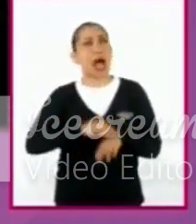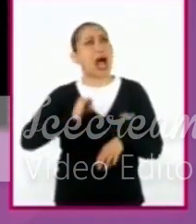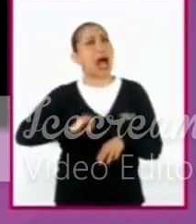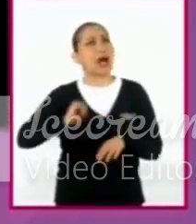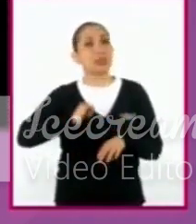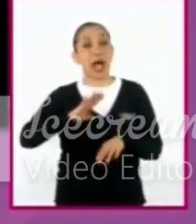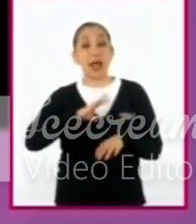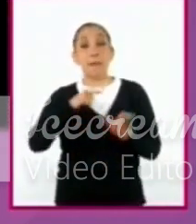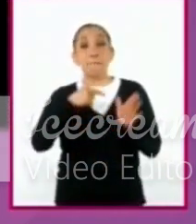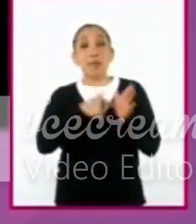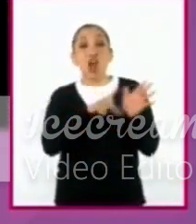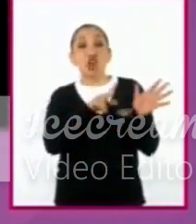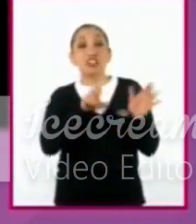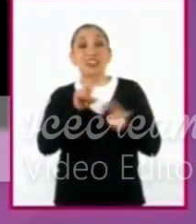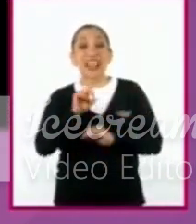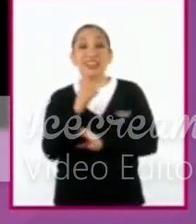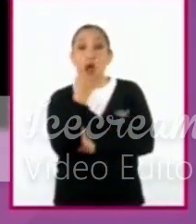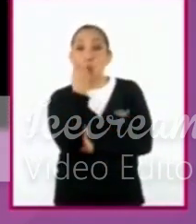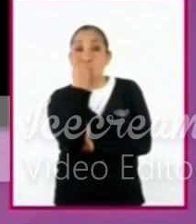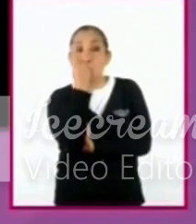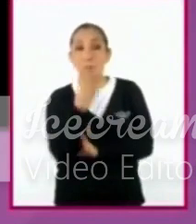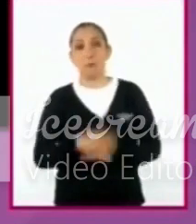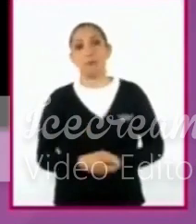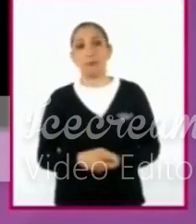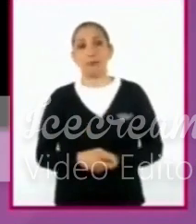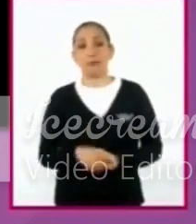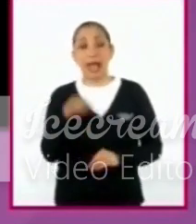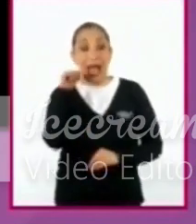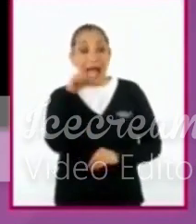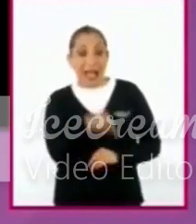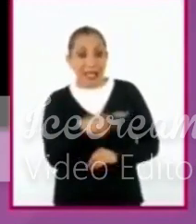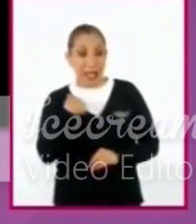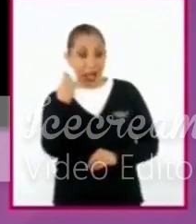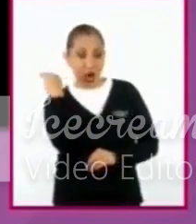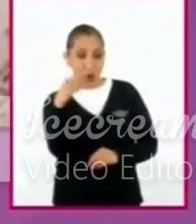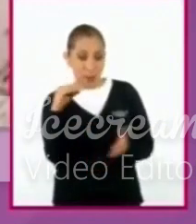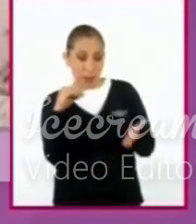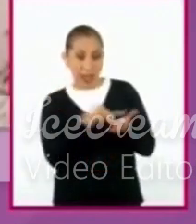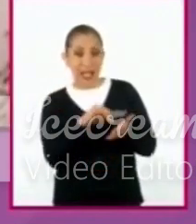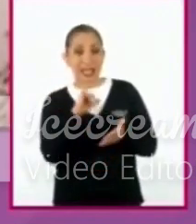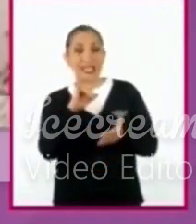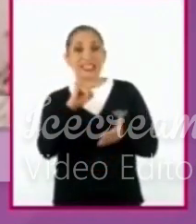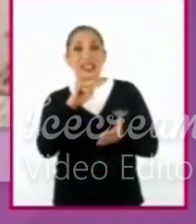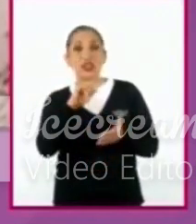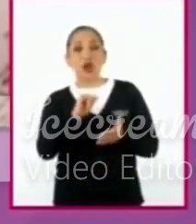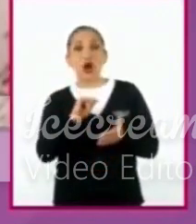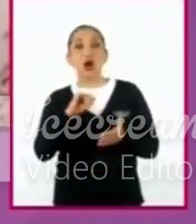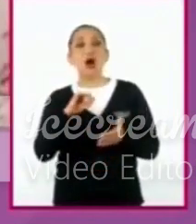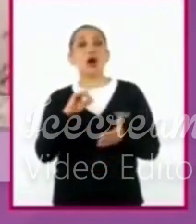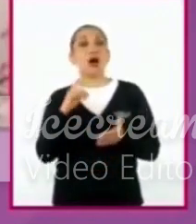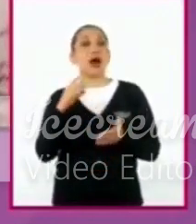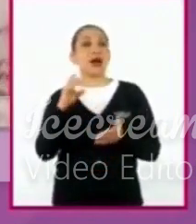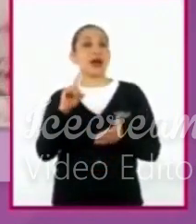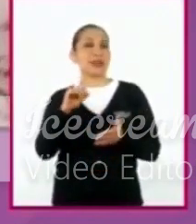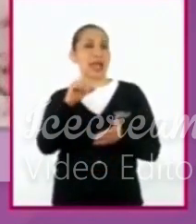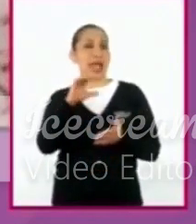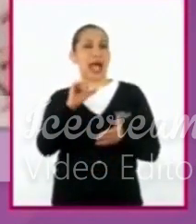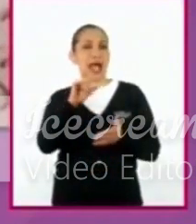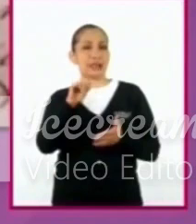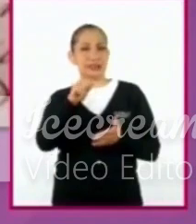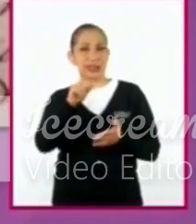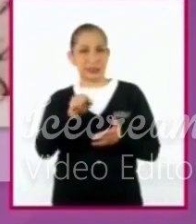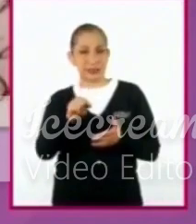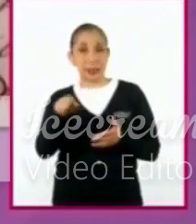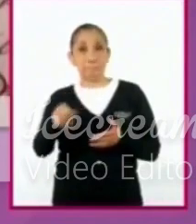que conservamos es de 1831. Y ahí se está nombrando a Isidro Ignacio de Casa como el